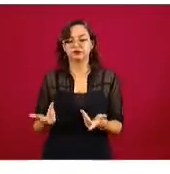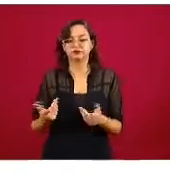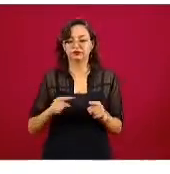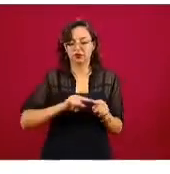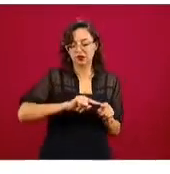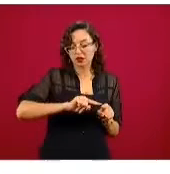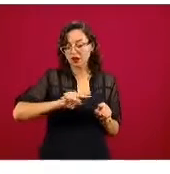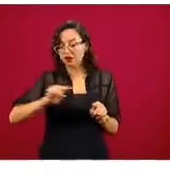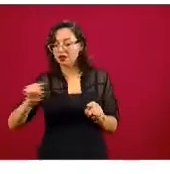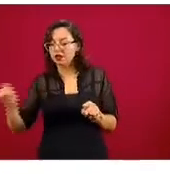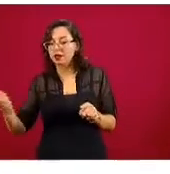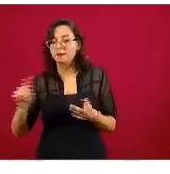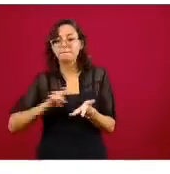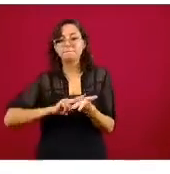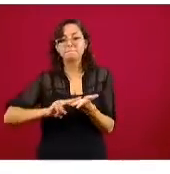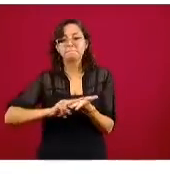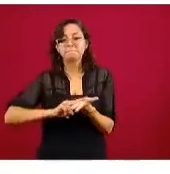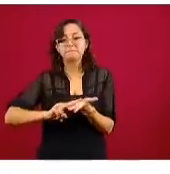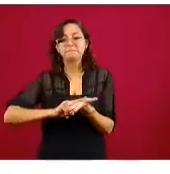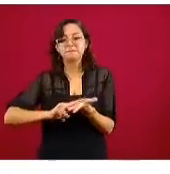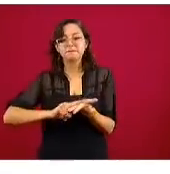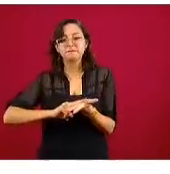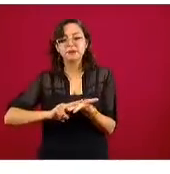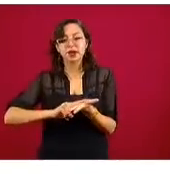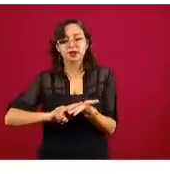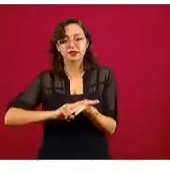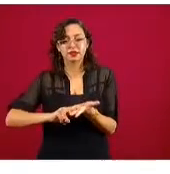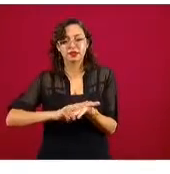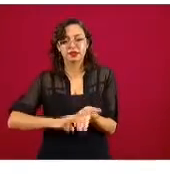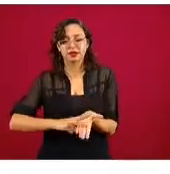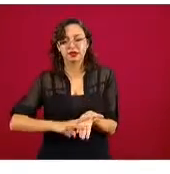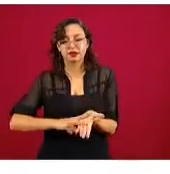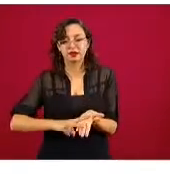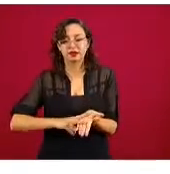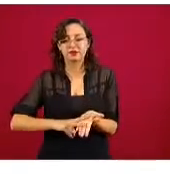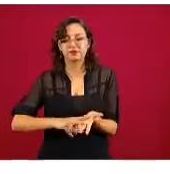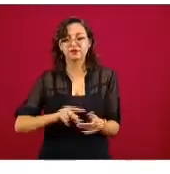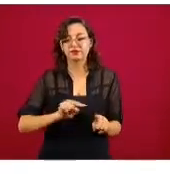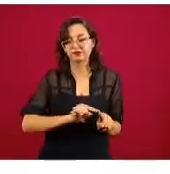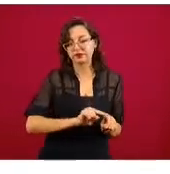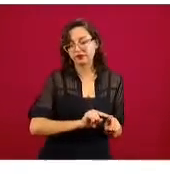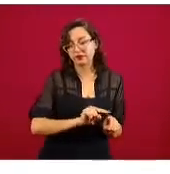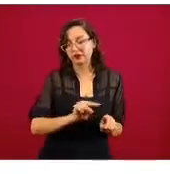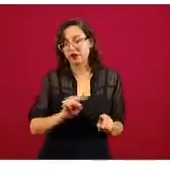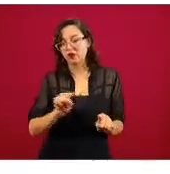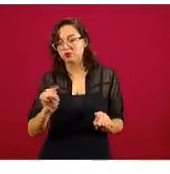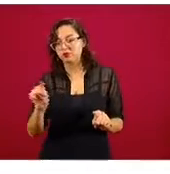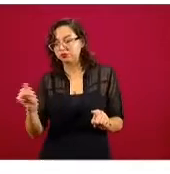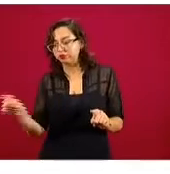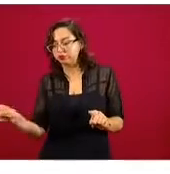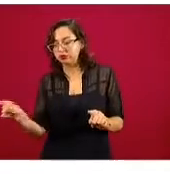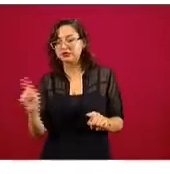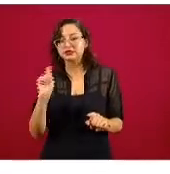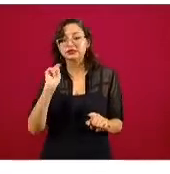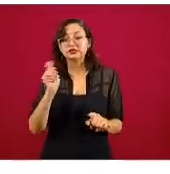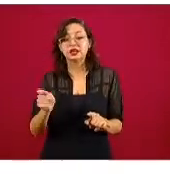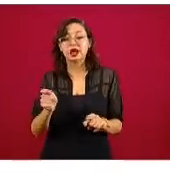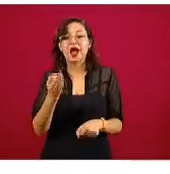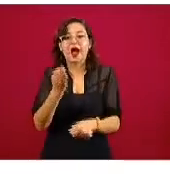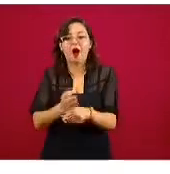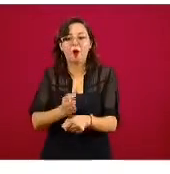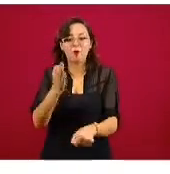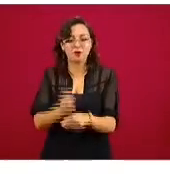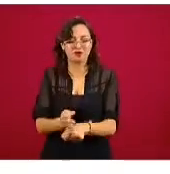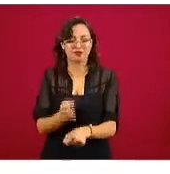curva verde. Y esto es igual a la parte que presenté con la diapositiva 1. La curva verde es lo que